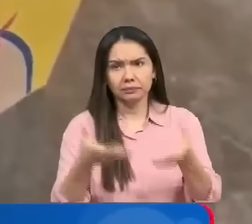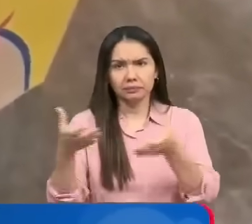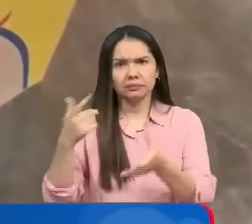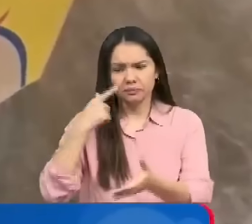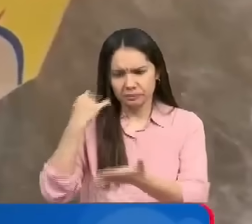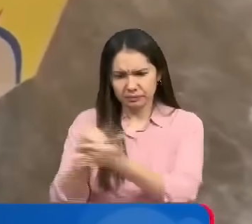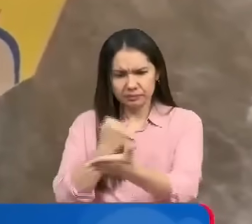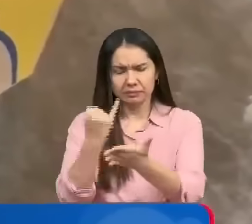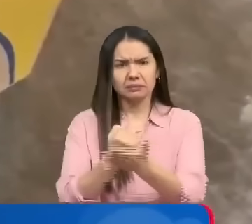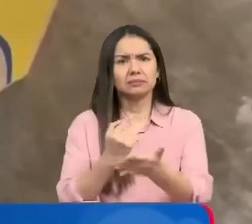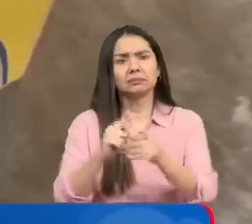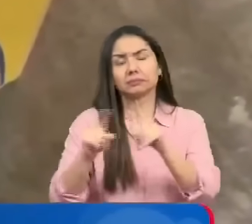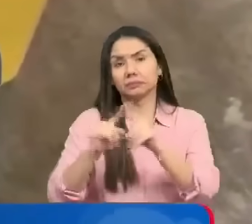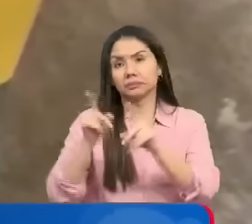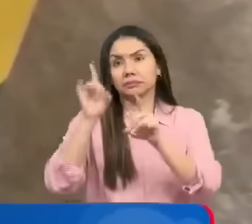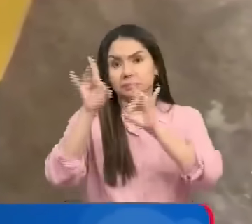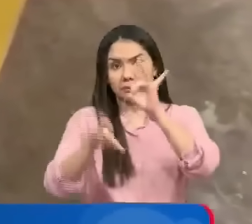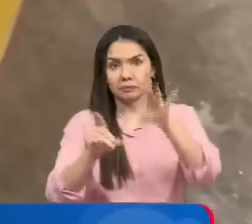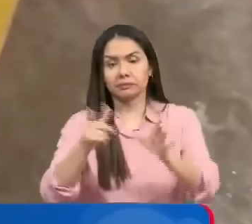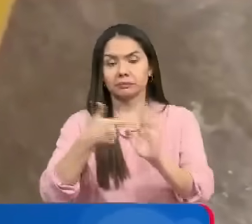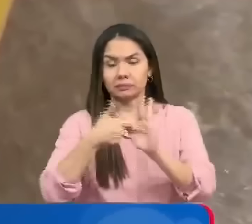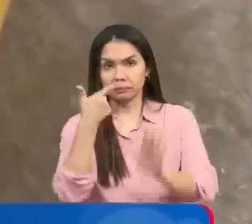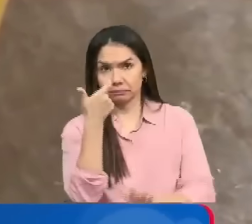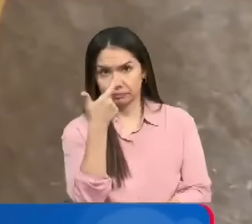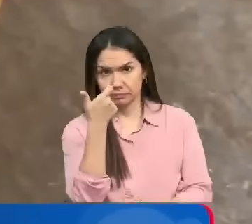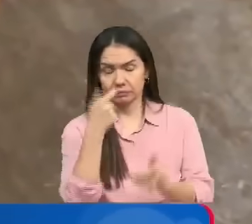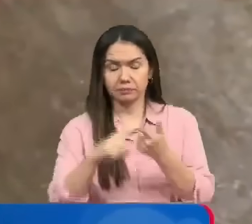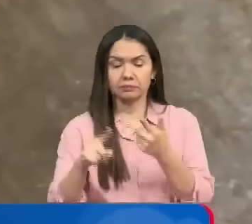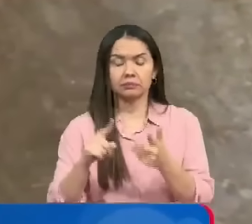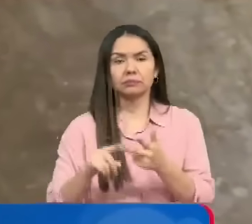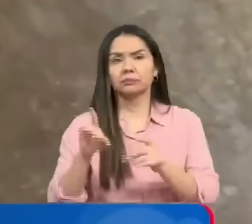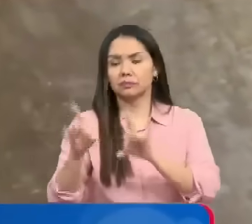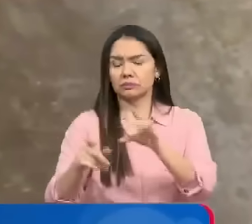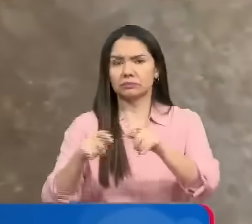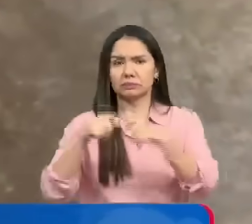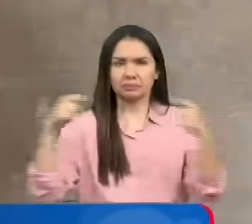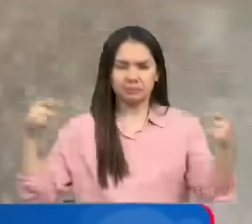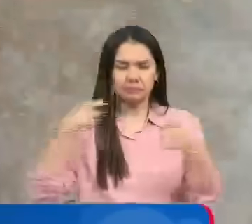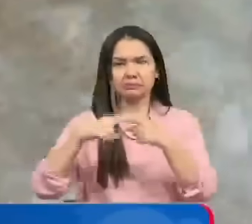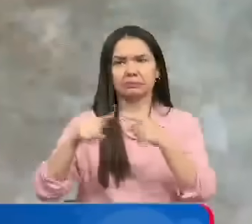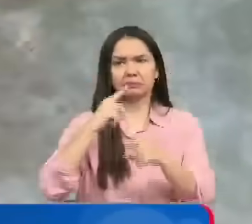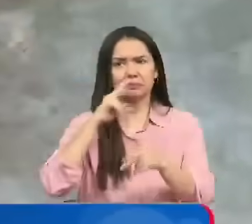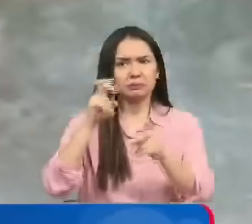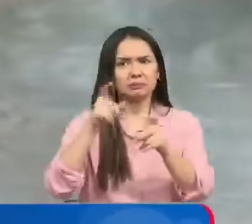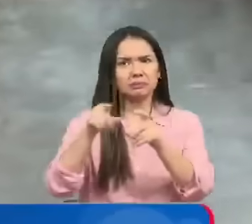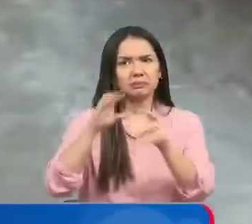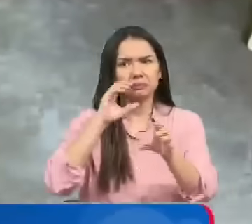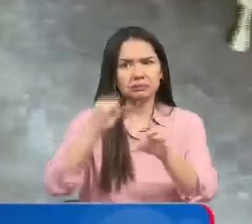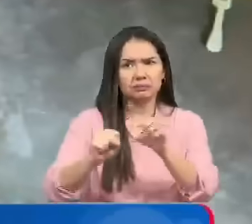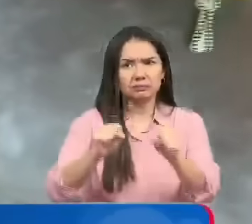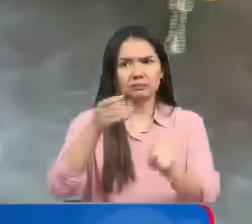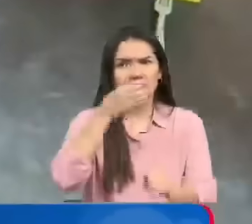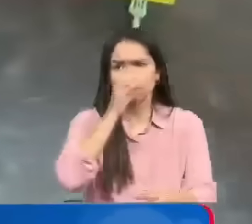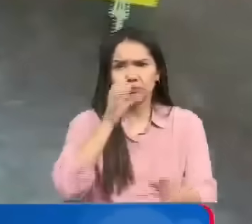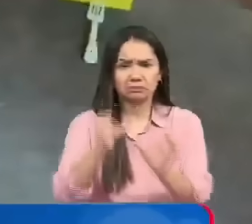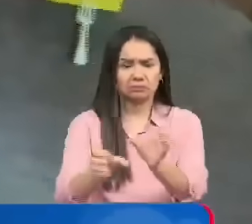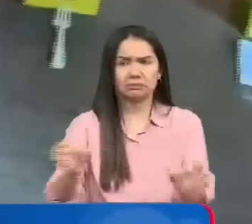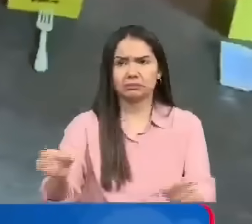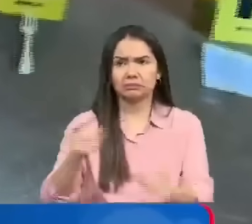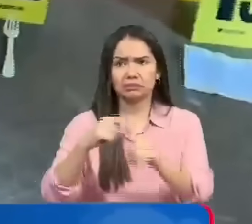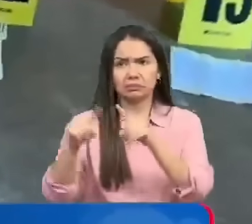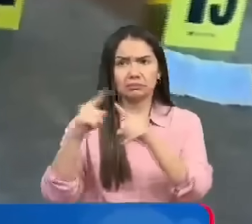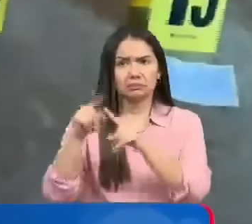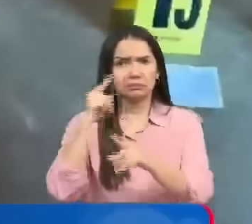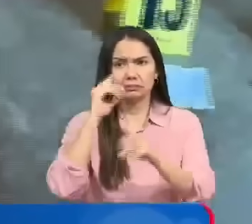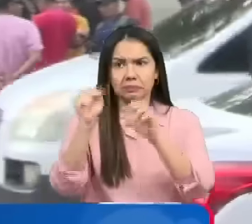investigaciones en curso, entre ellos algunas armas y algunos objetos de los cuales podrían extraerse algunos restos biológicos que permitirán individualizar